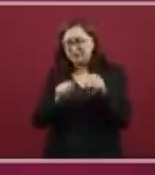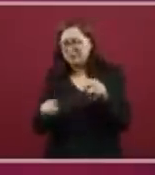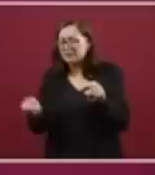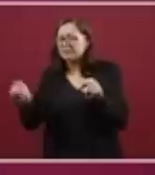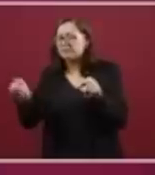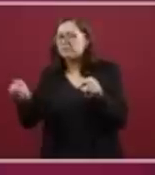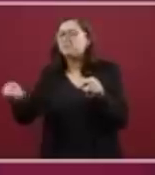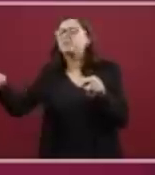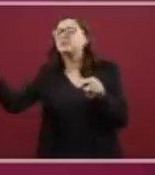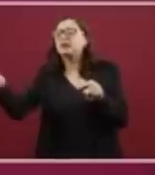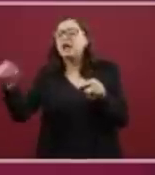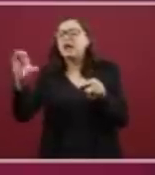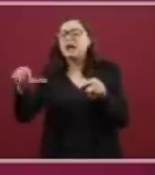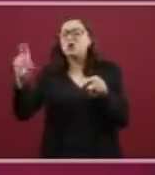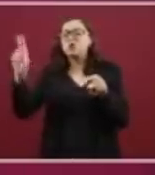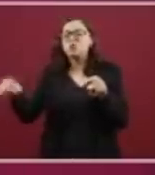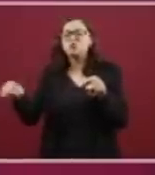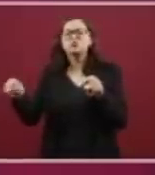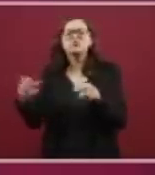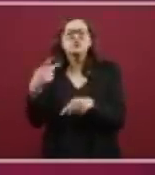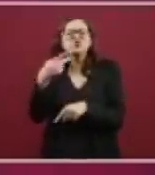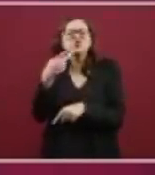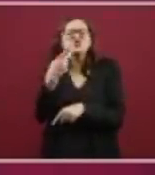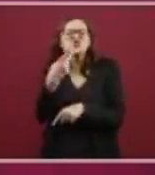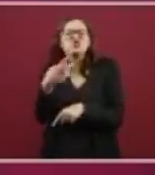200 kilómetros de